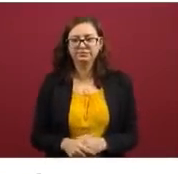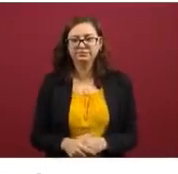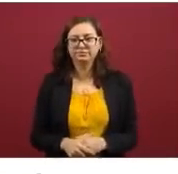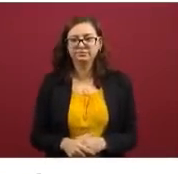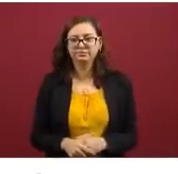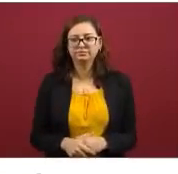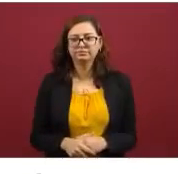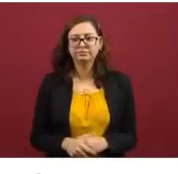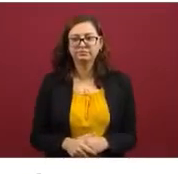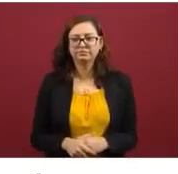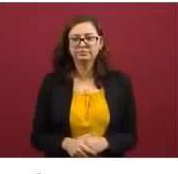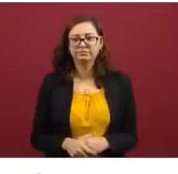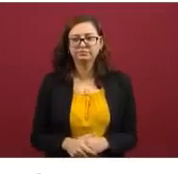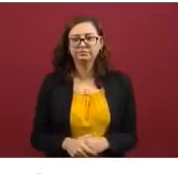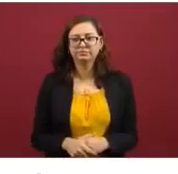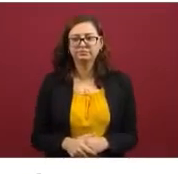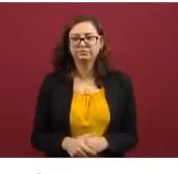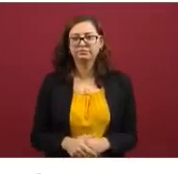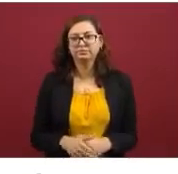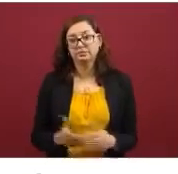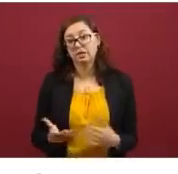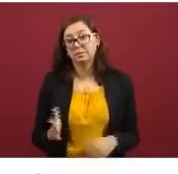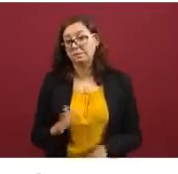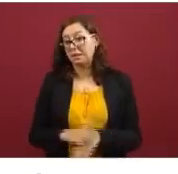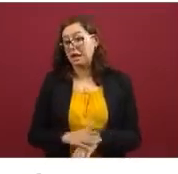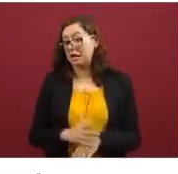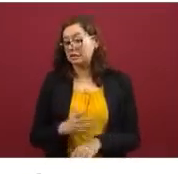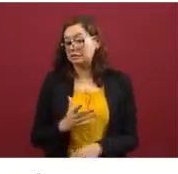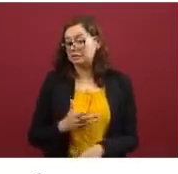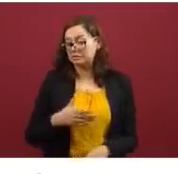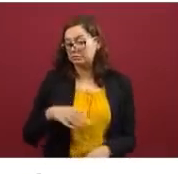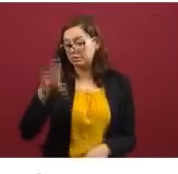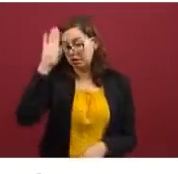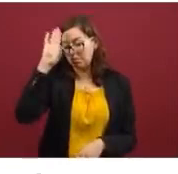diferencia entre las que más se llevan está en